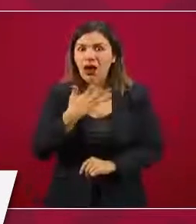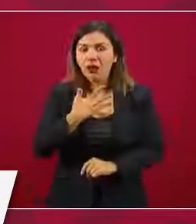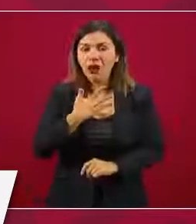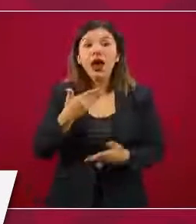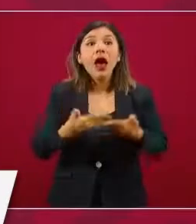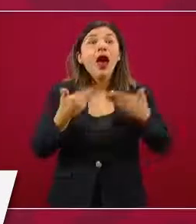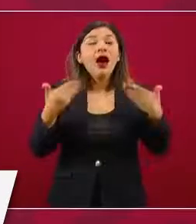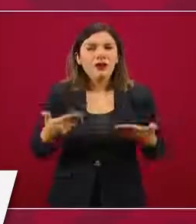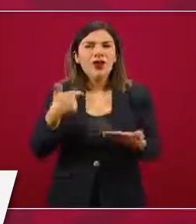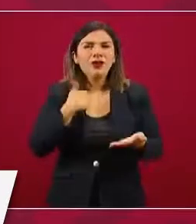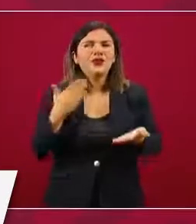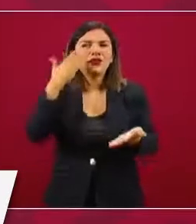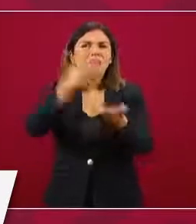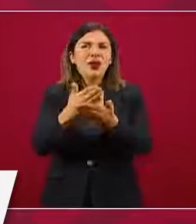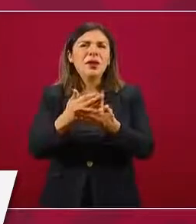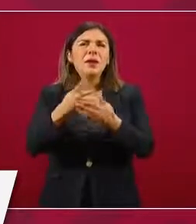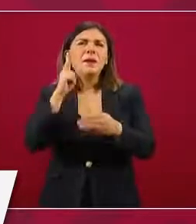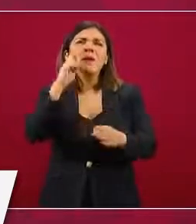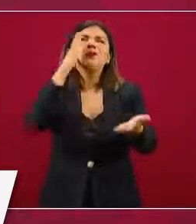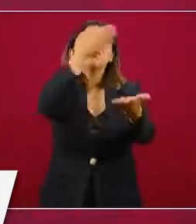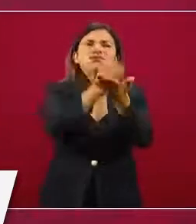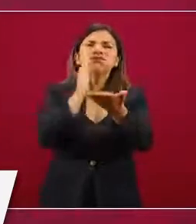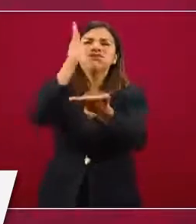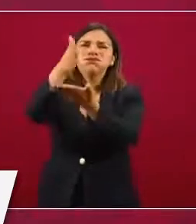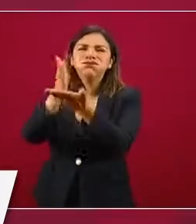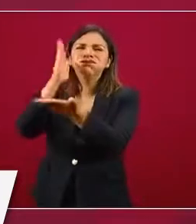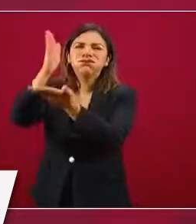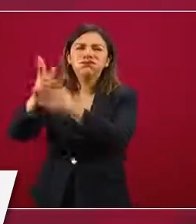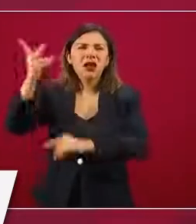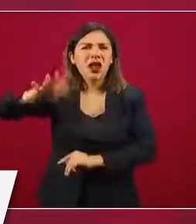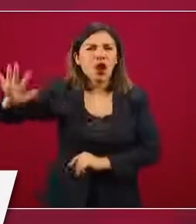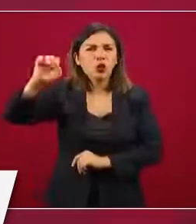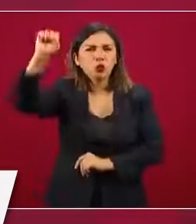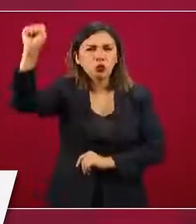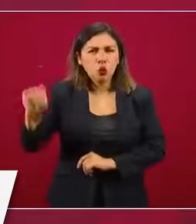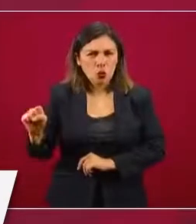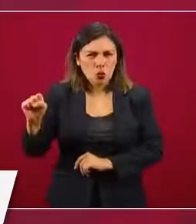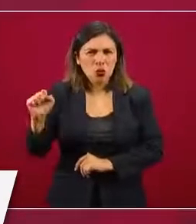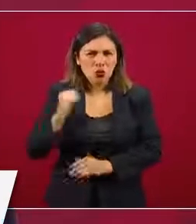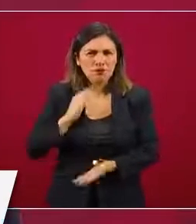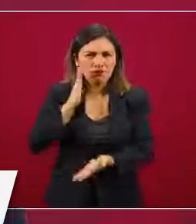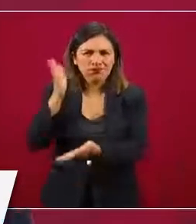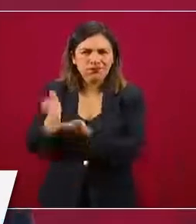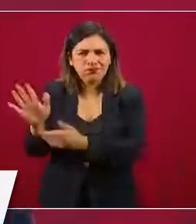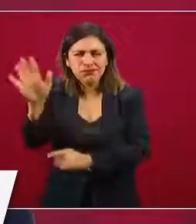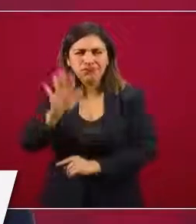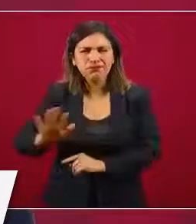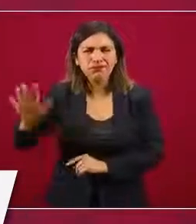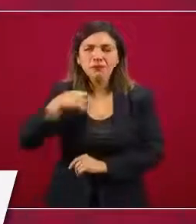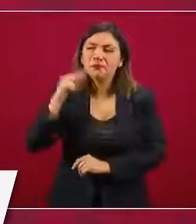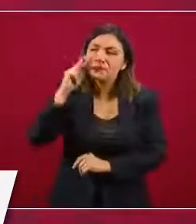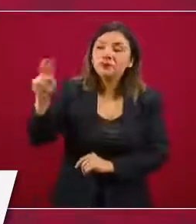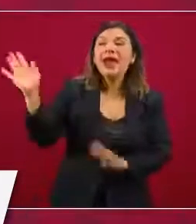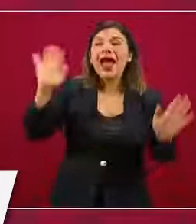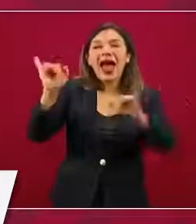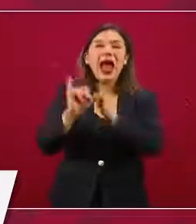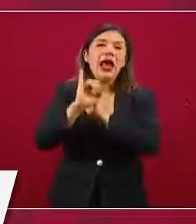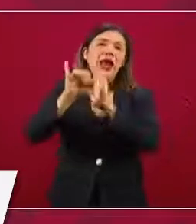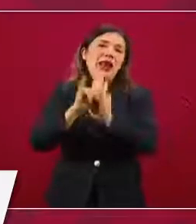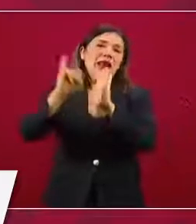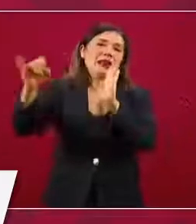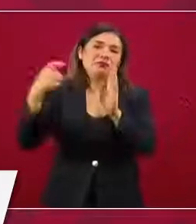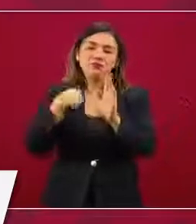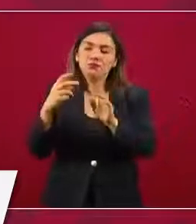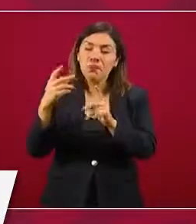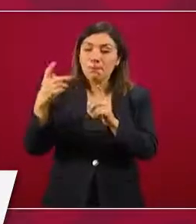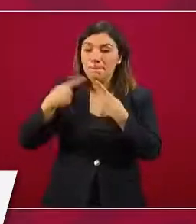Ahora que fui a la gira al sureste, así de lejos, de saludos, pero en